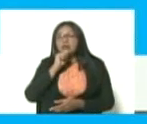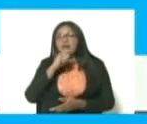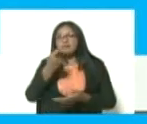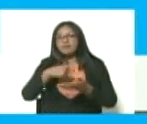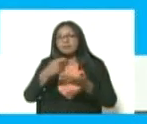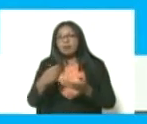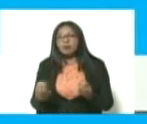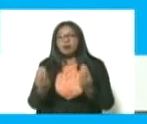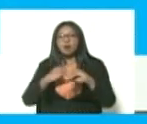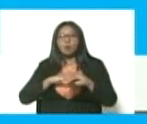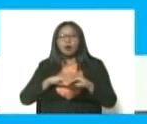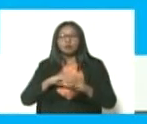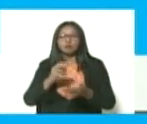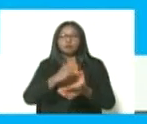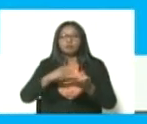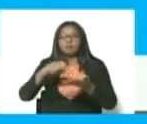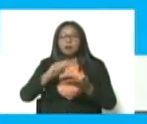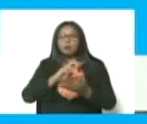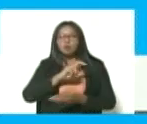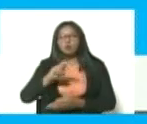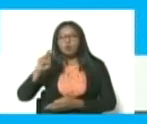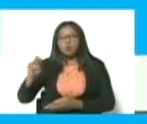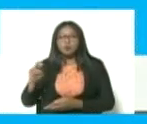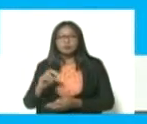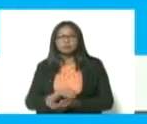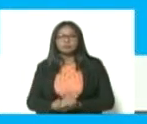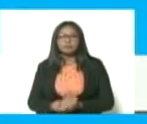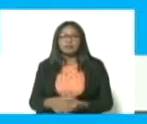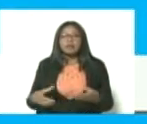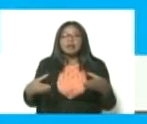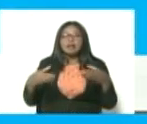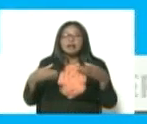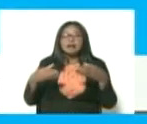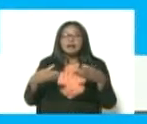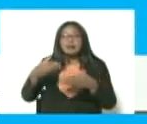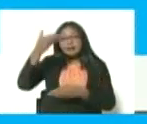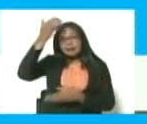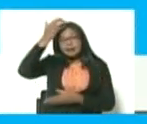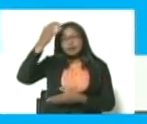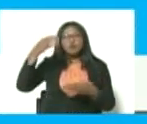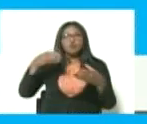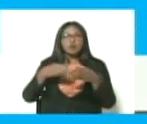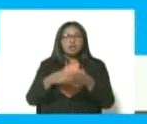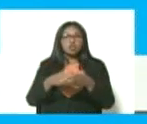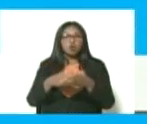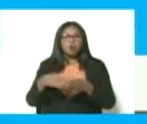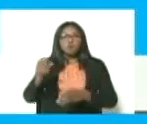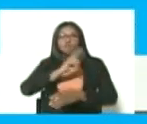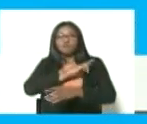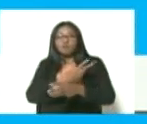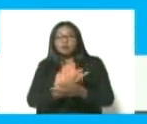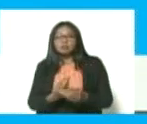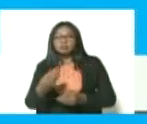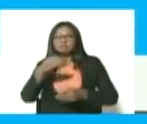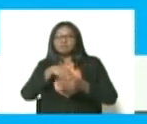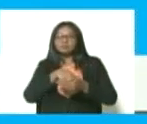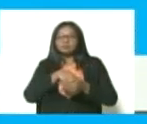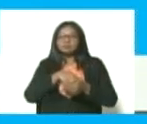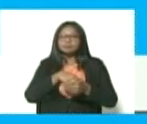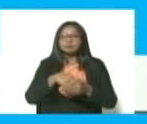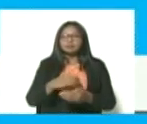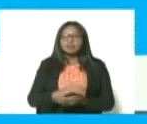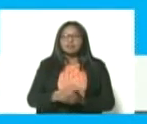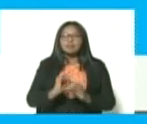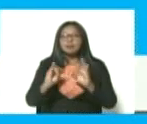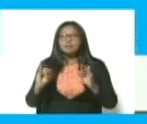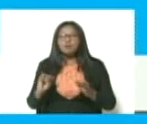Ginebra? Lo firmó el Reino Unido como potencia colonial ocupante de la